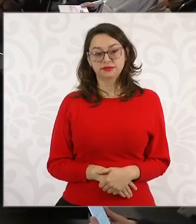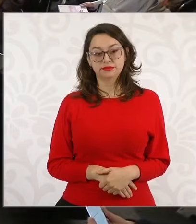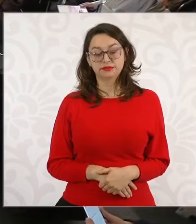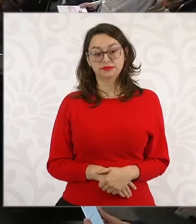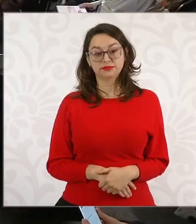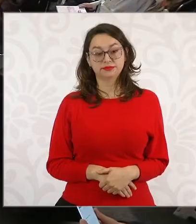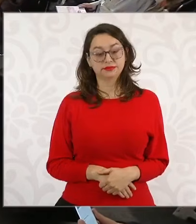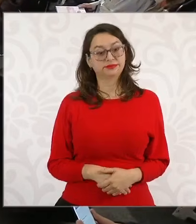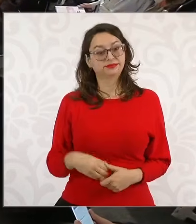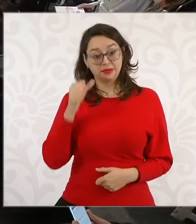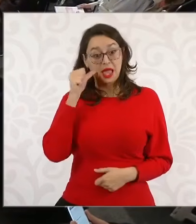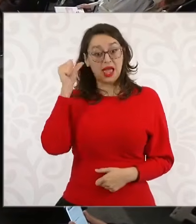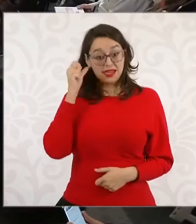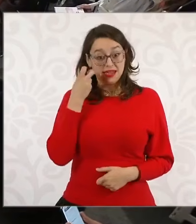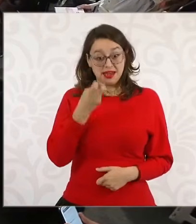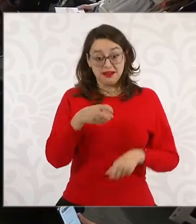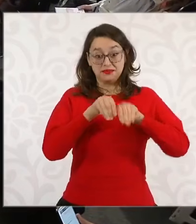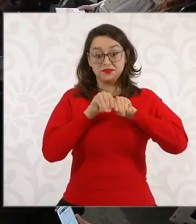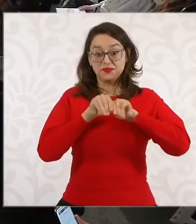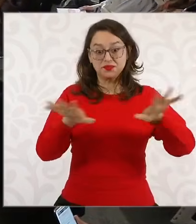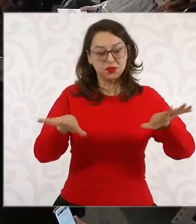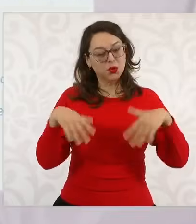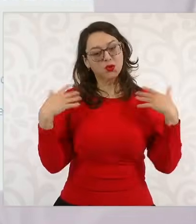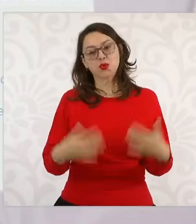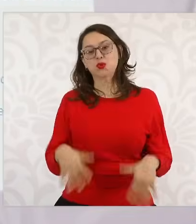Es que es buenísimo.